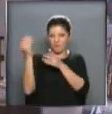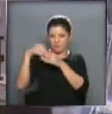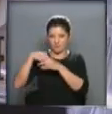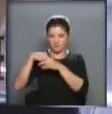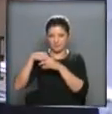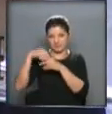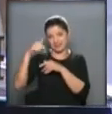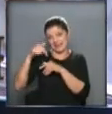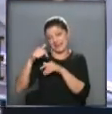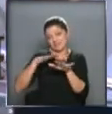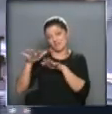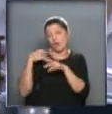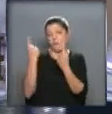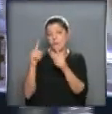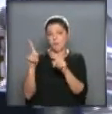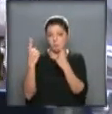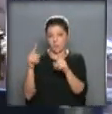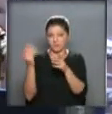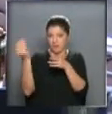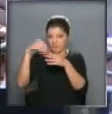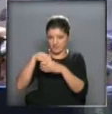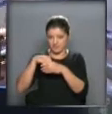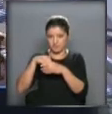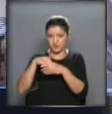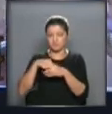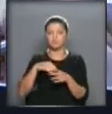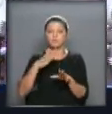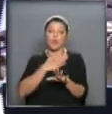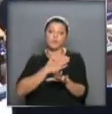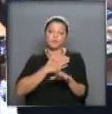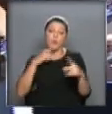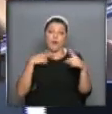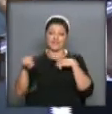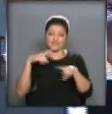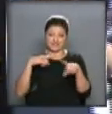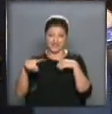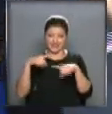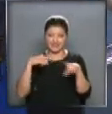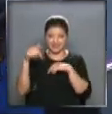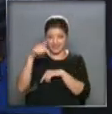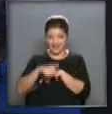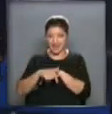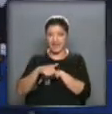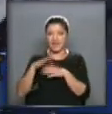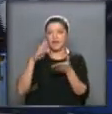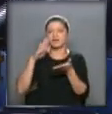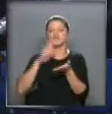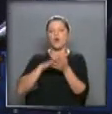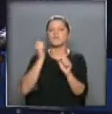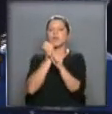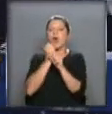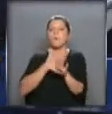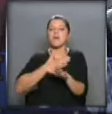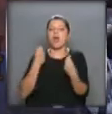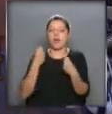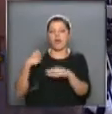derecho de todos nuestros jóvenes. A mí me toca, como asistente de este programa, trabajar más la parte social. A mí